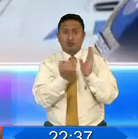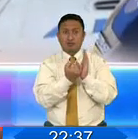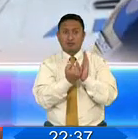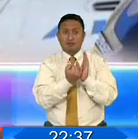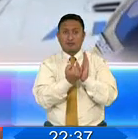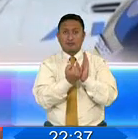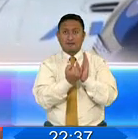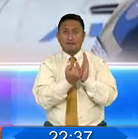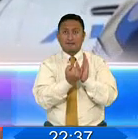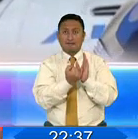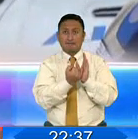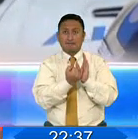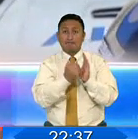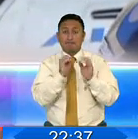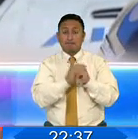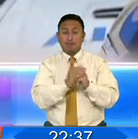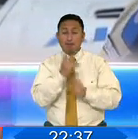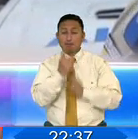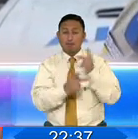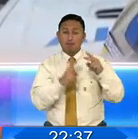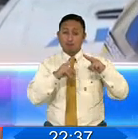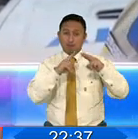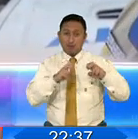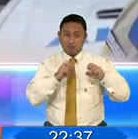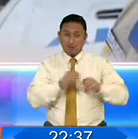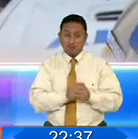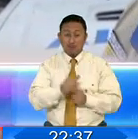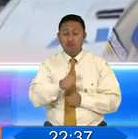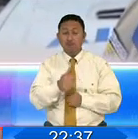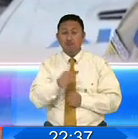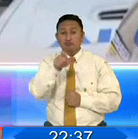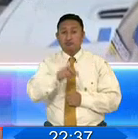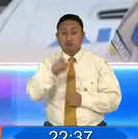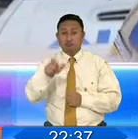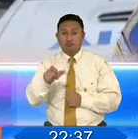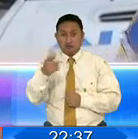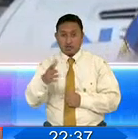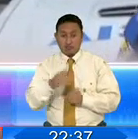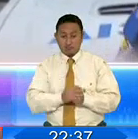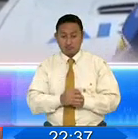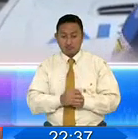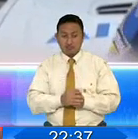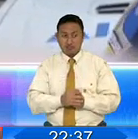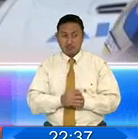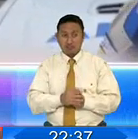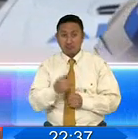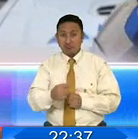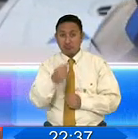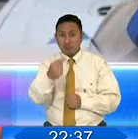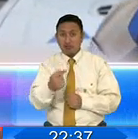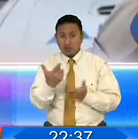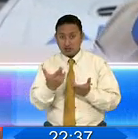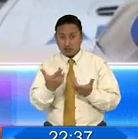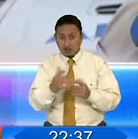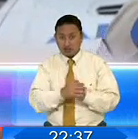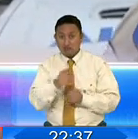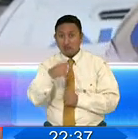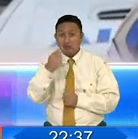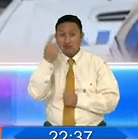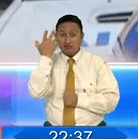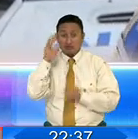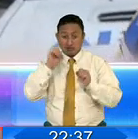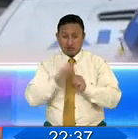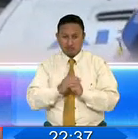a los procesos investigativos, a los otros causantes, y esperamos en las próximas horas o quizá en los próximos